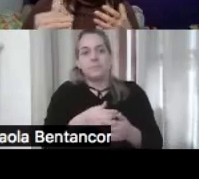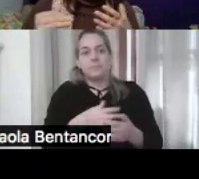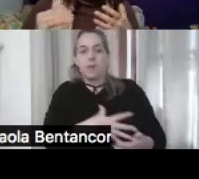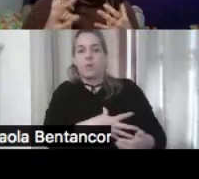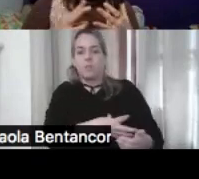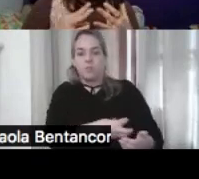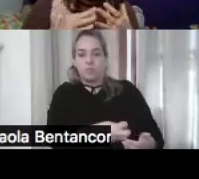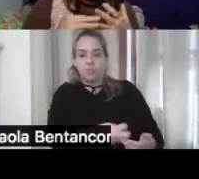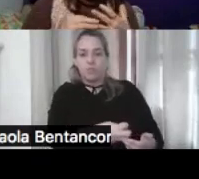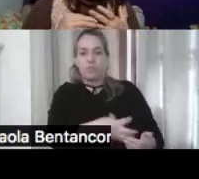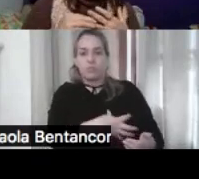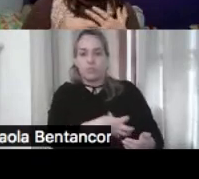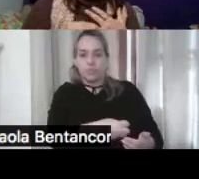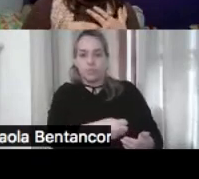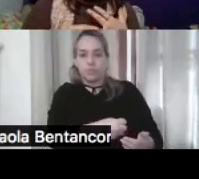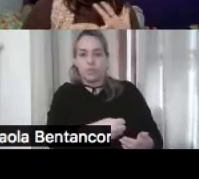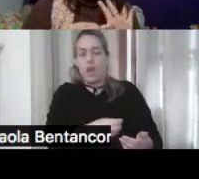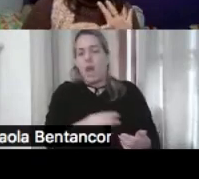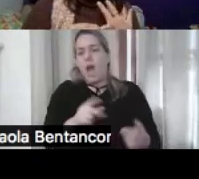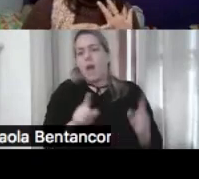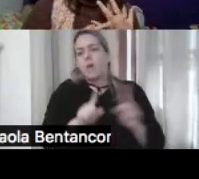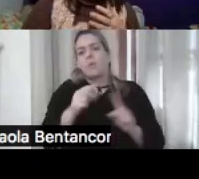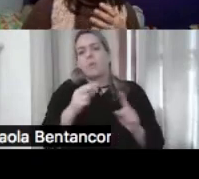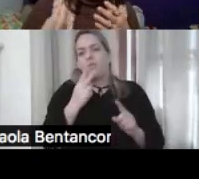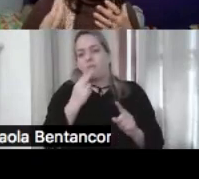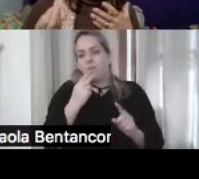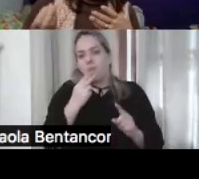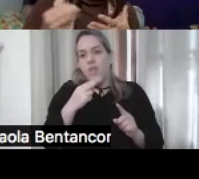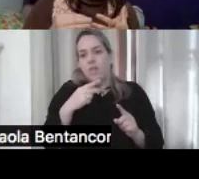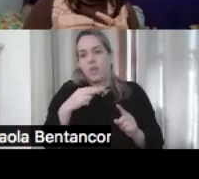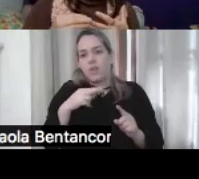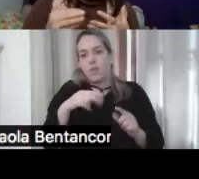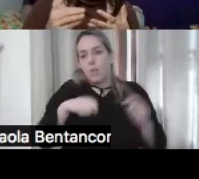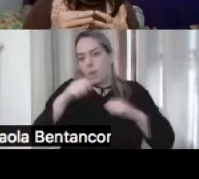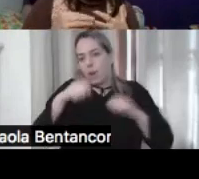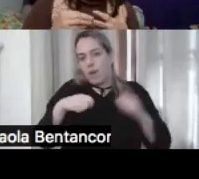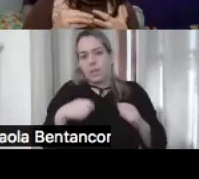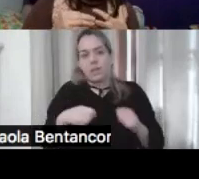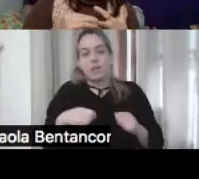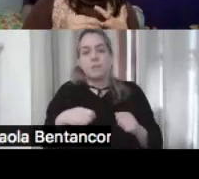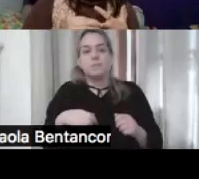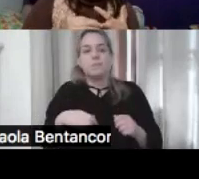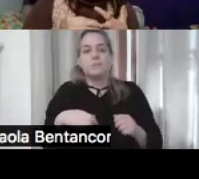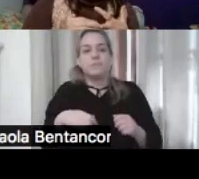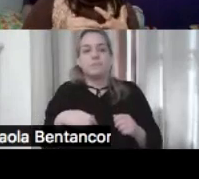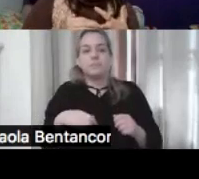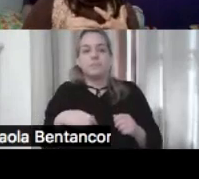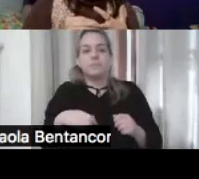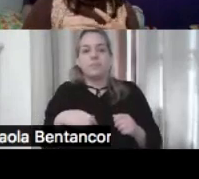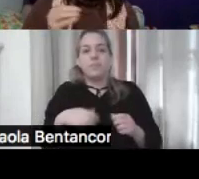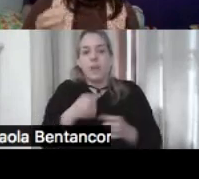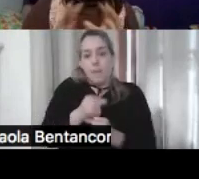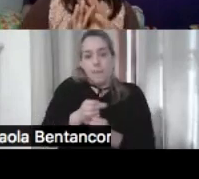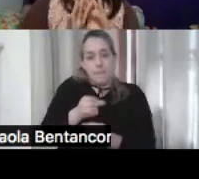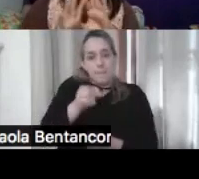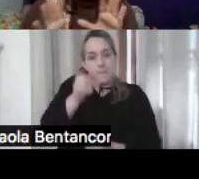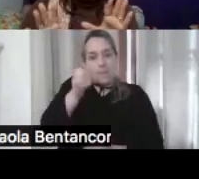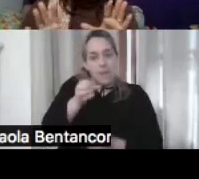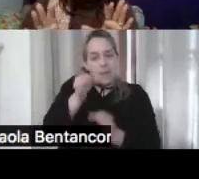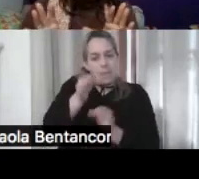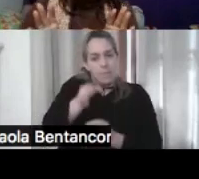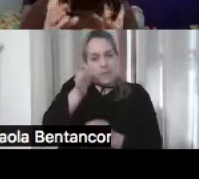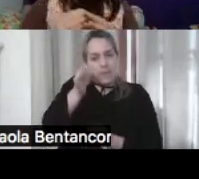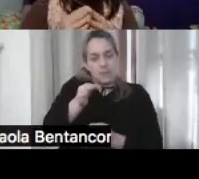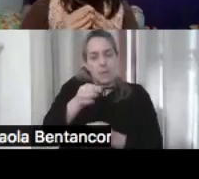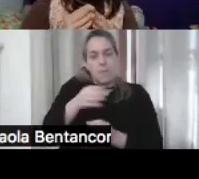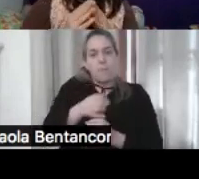sacaleche, un relactador, las mamaderas de necesidades especiales. Acá